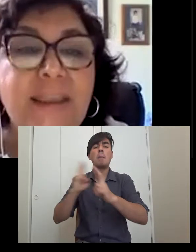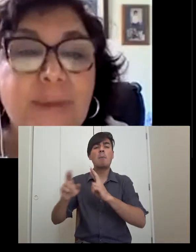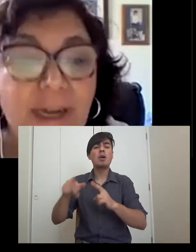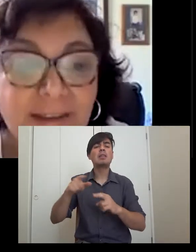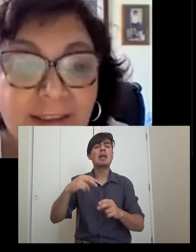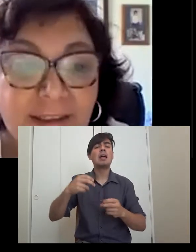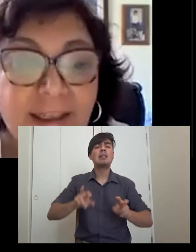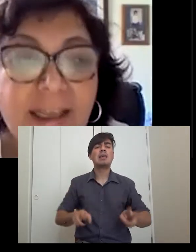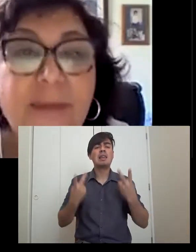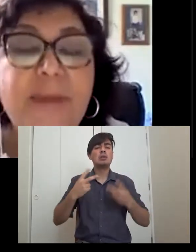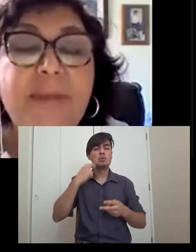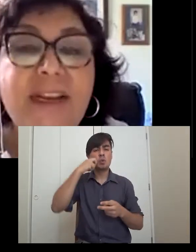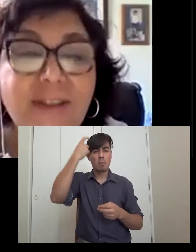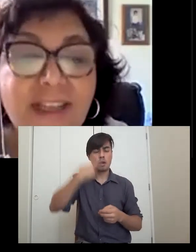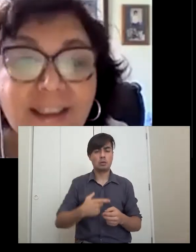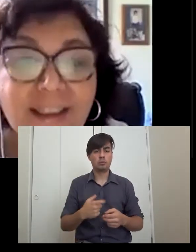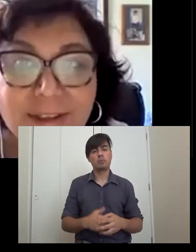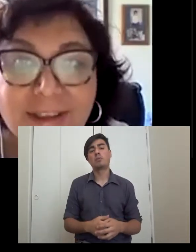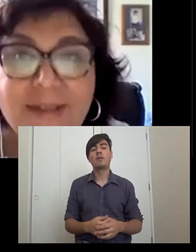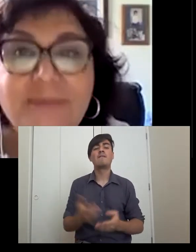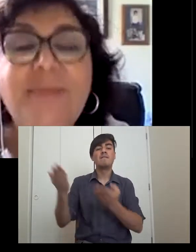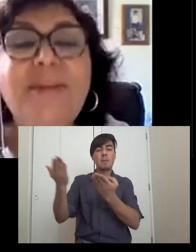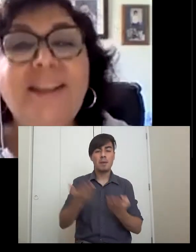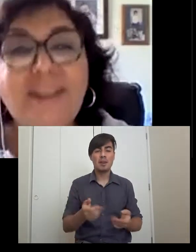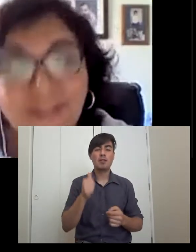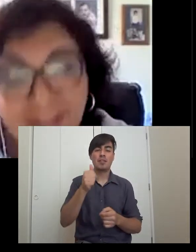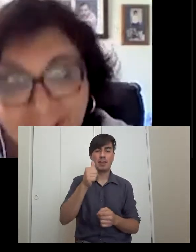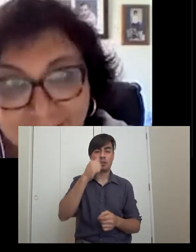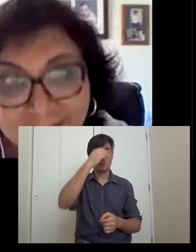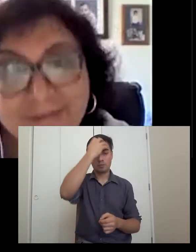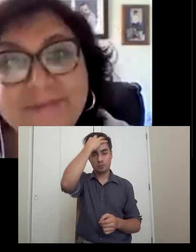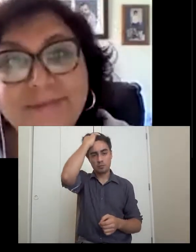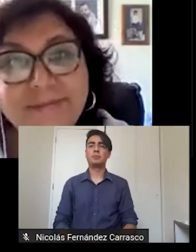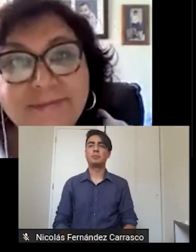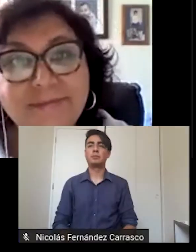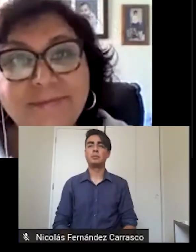en Timor-Leste. Bienvenido, director. Bienvenido, Alfredo.